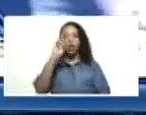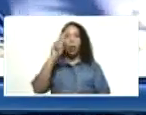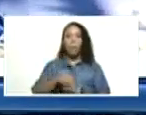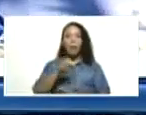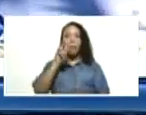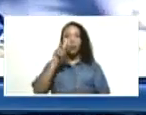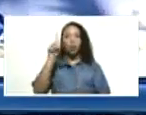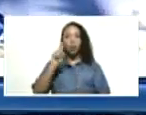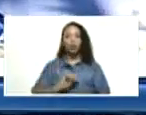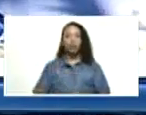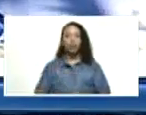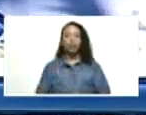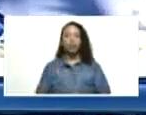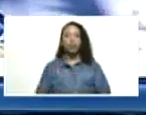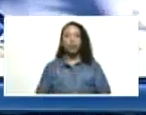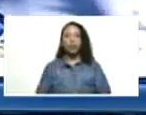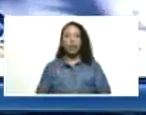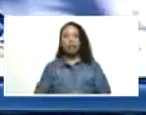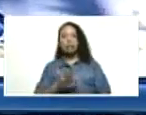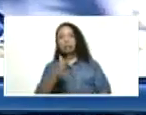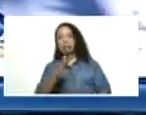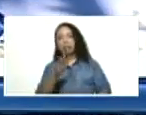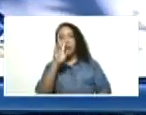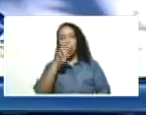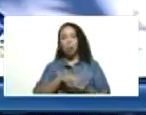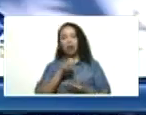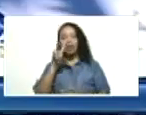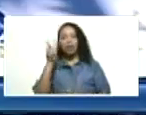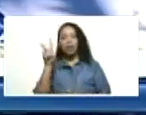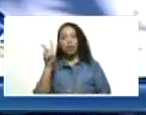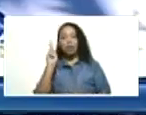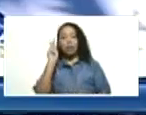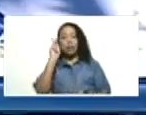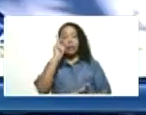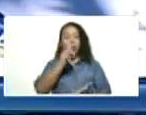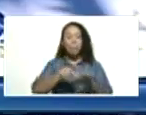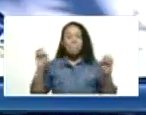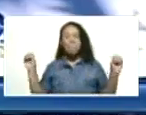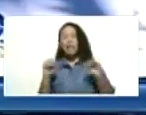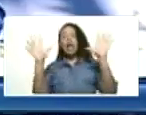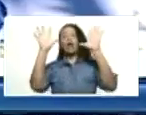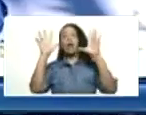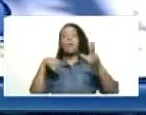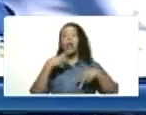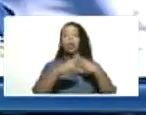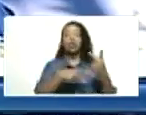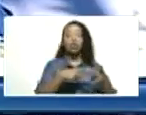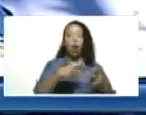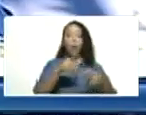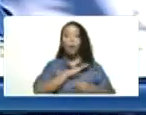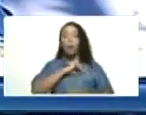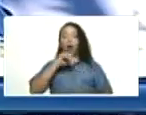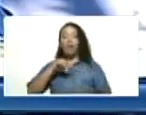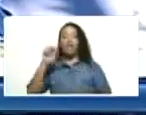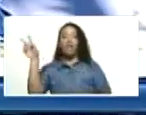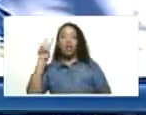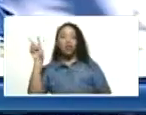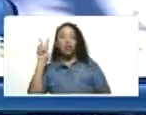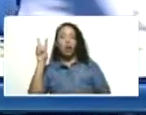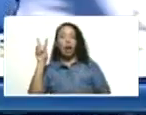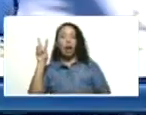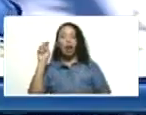2021. Y ya en el 2022 llegamos al milagro de producir en Venezuela